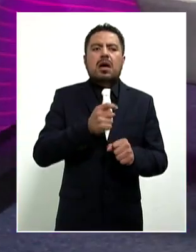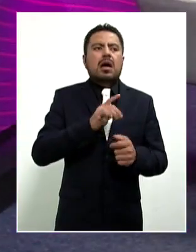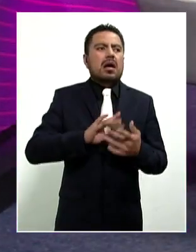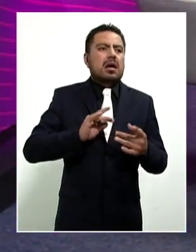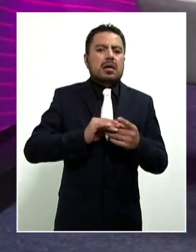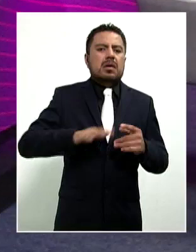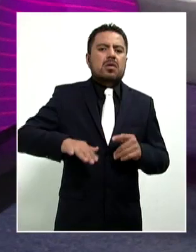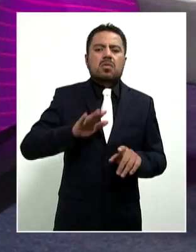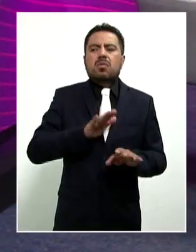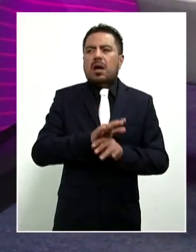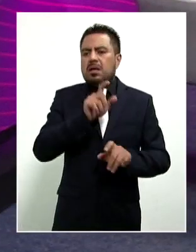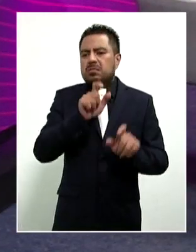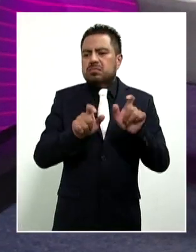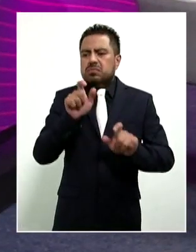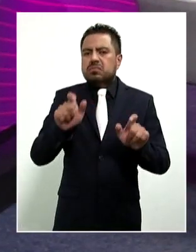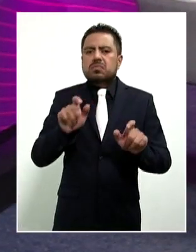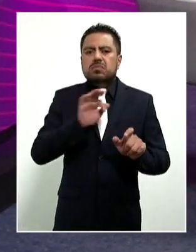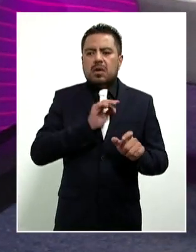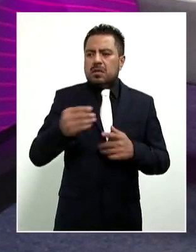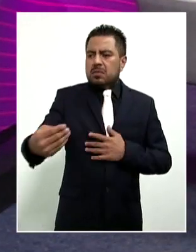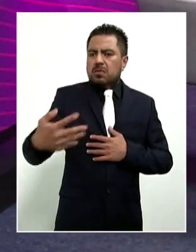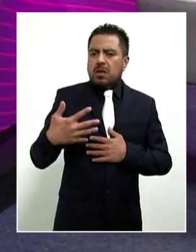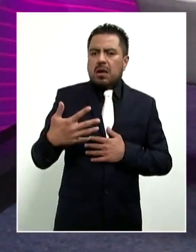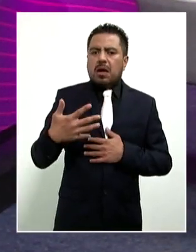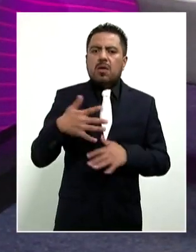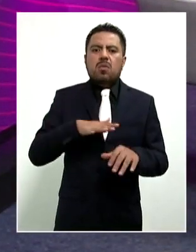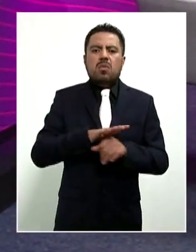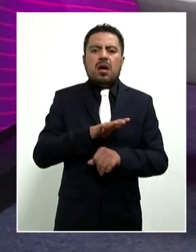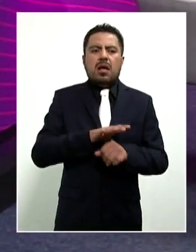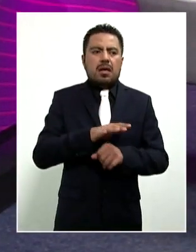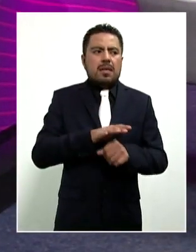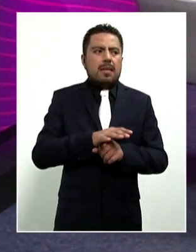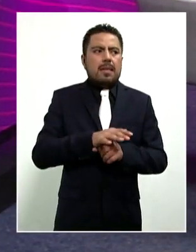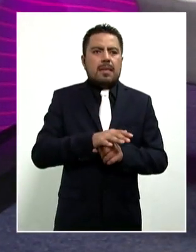de los perfiles. No sé si nos puedas dar un poco cuál es